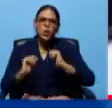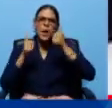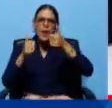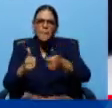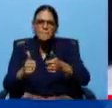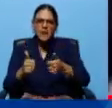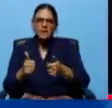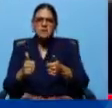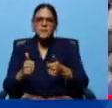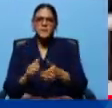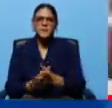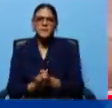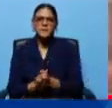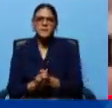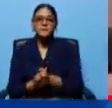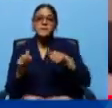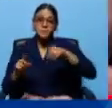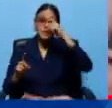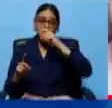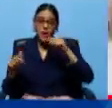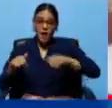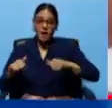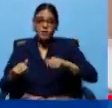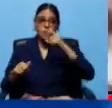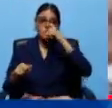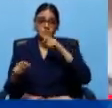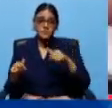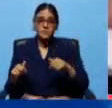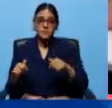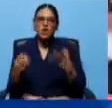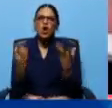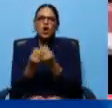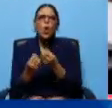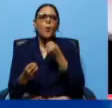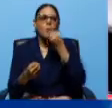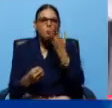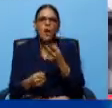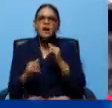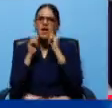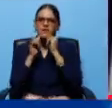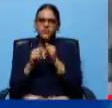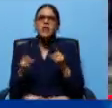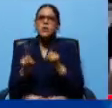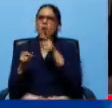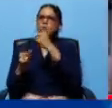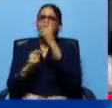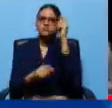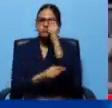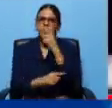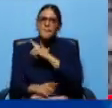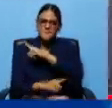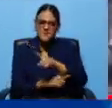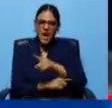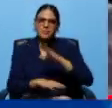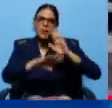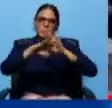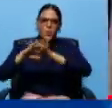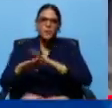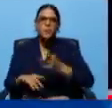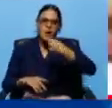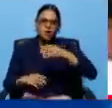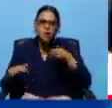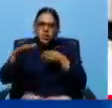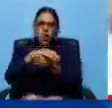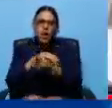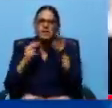comenzado, pues, este año lectivo con buenas noticias, como usted lo ha venido anunciando. Aquí vamos a